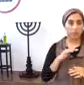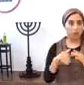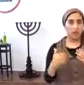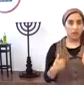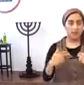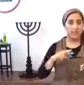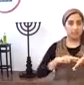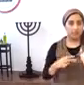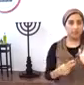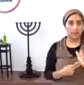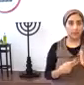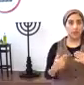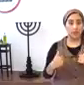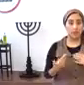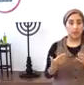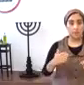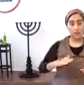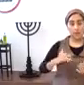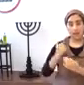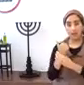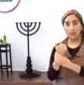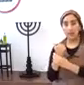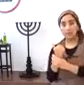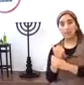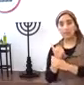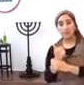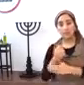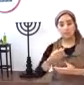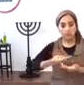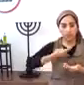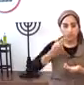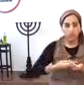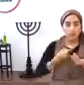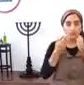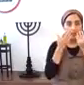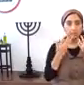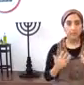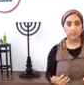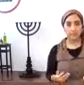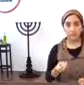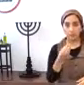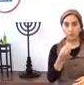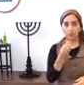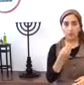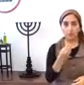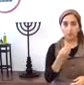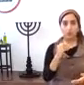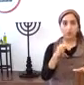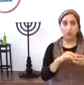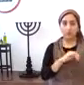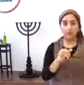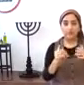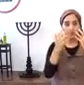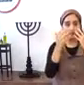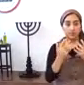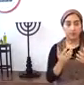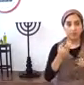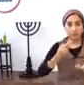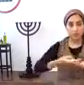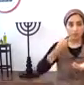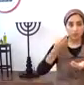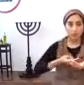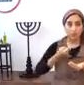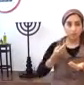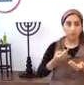Todo tiene un significado. Había muerto Abraham. Estaban comiendo comida de duelo. De esa misma comida de